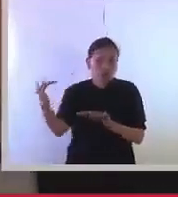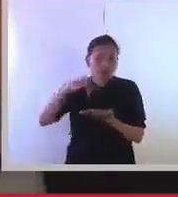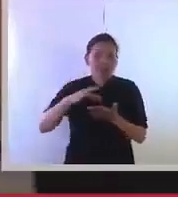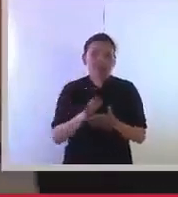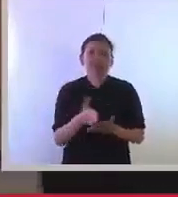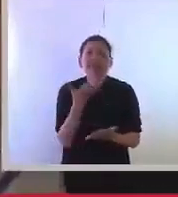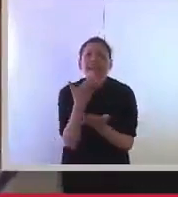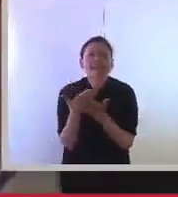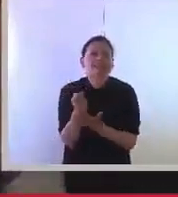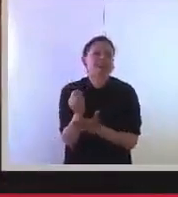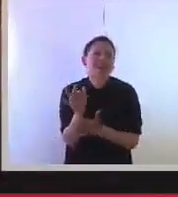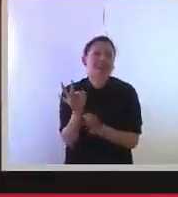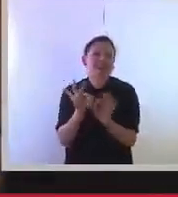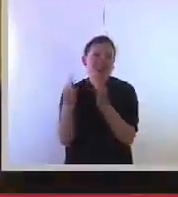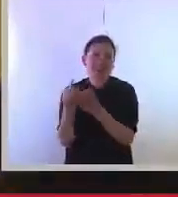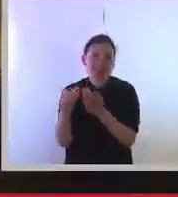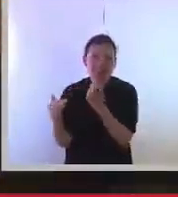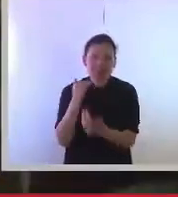parienta Lilia, por invitarnos.